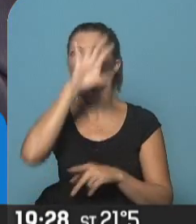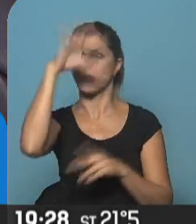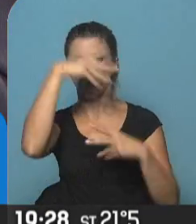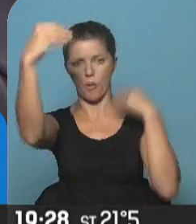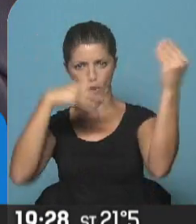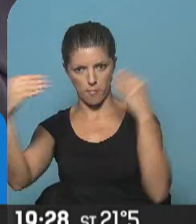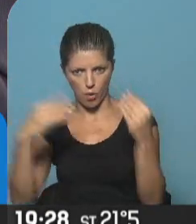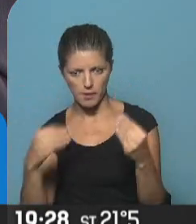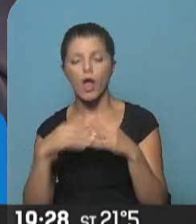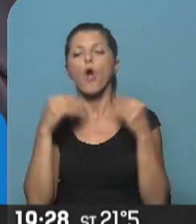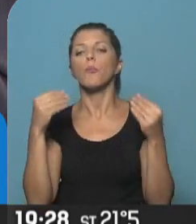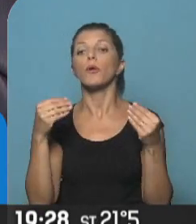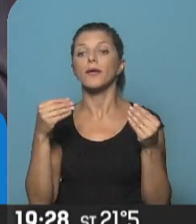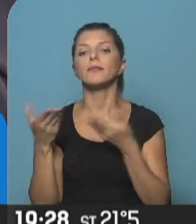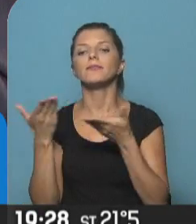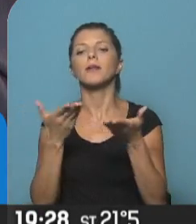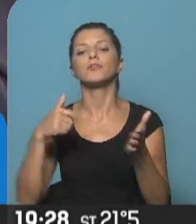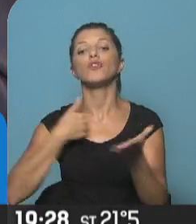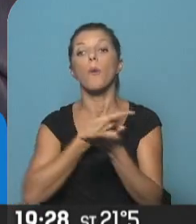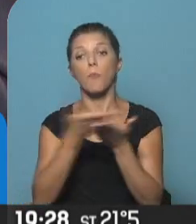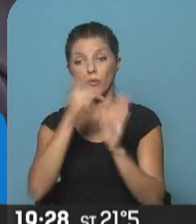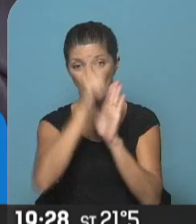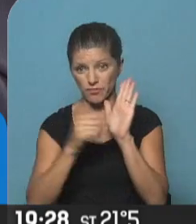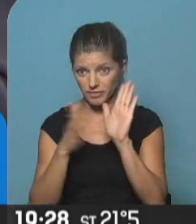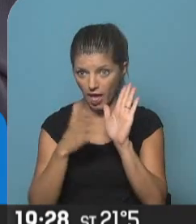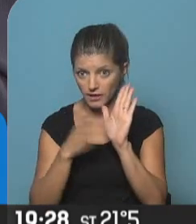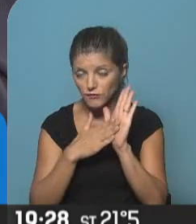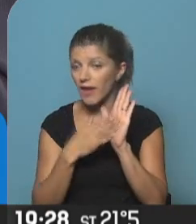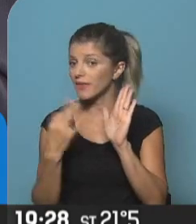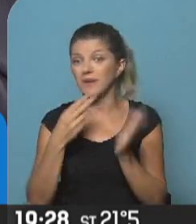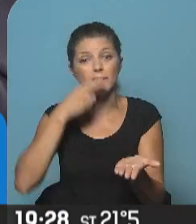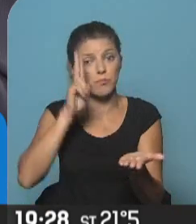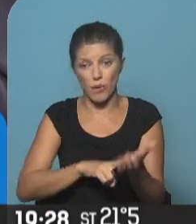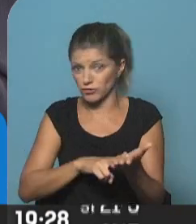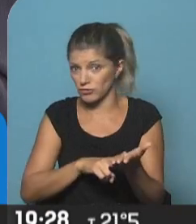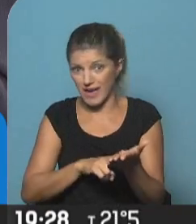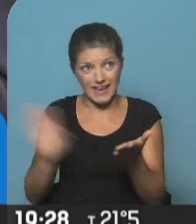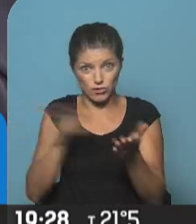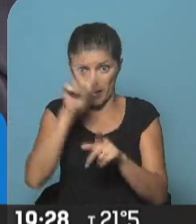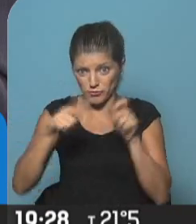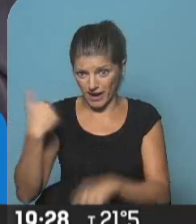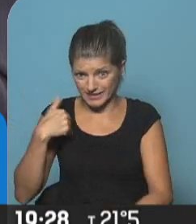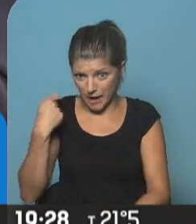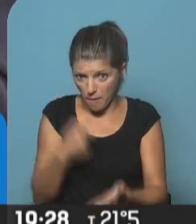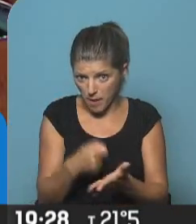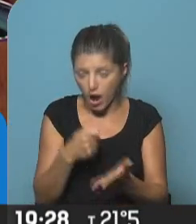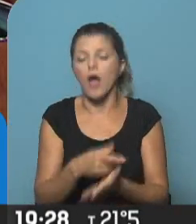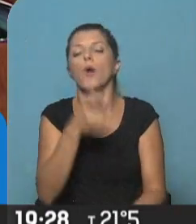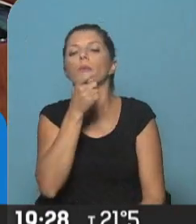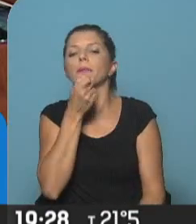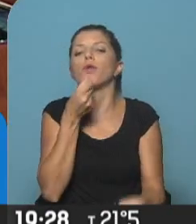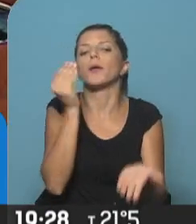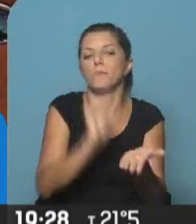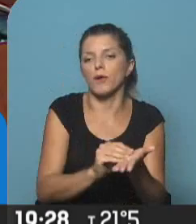que las tarifas de los servicios públicos estén esencialmente gravadas por los impuestos normales que pagamos todos los argentinos. El impuesto al valor